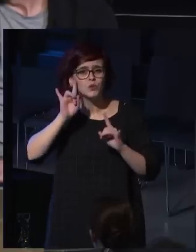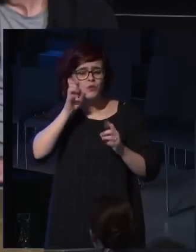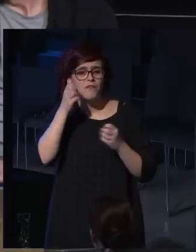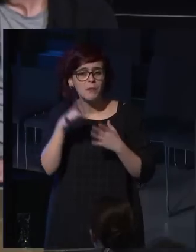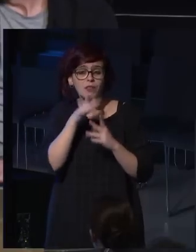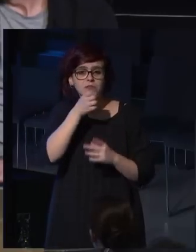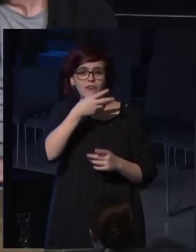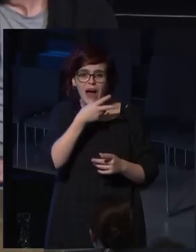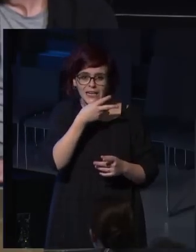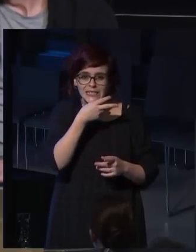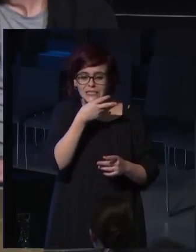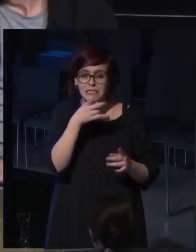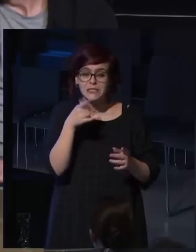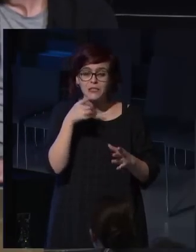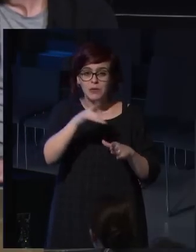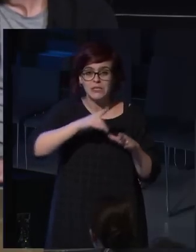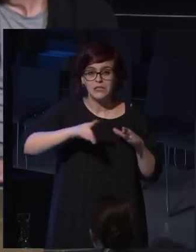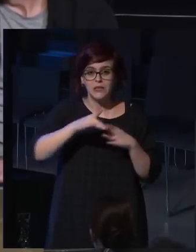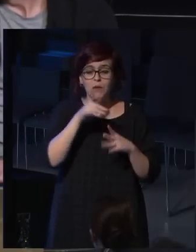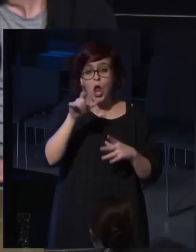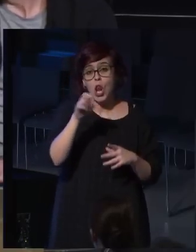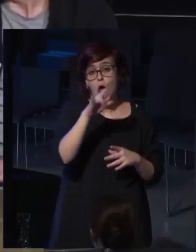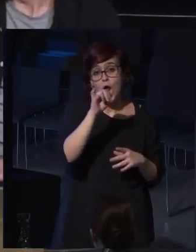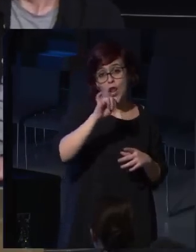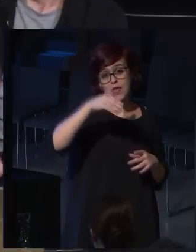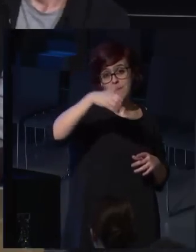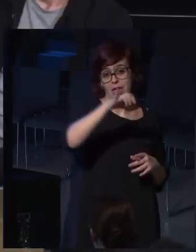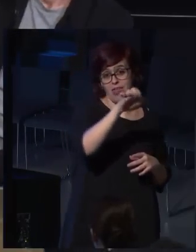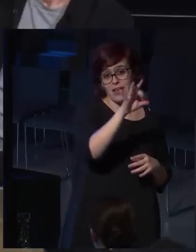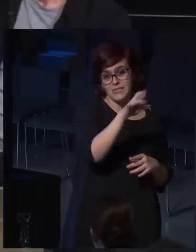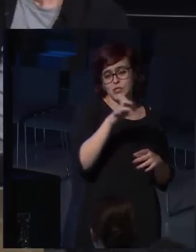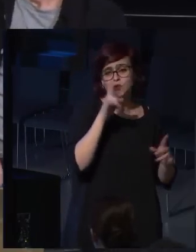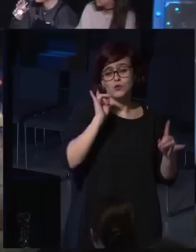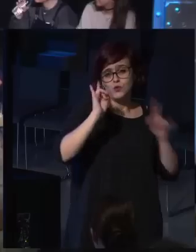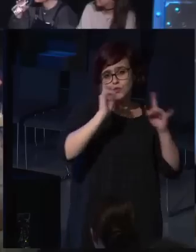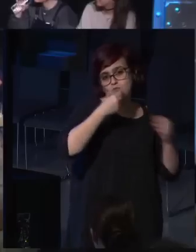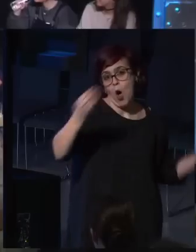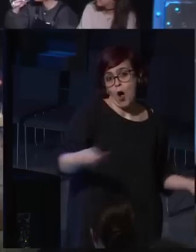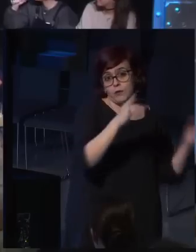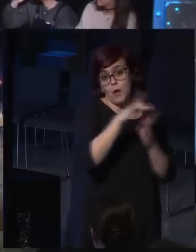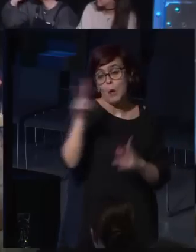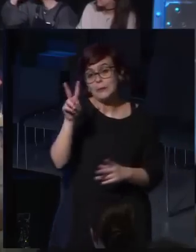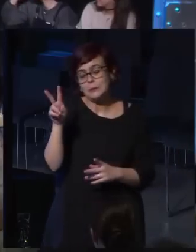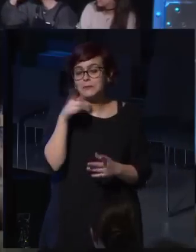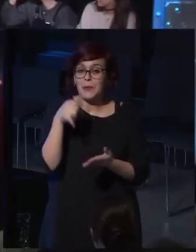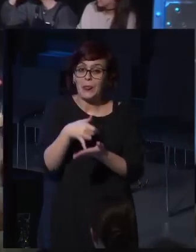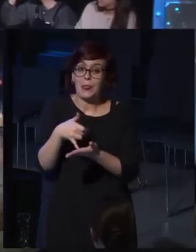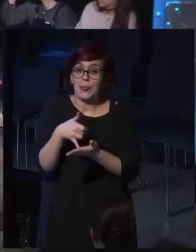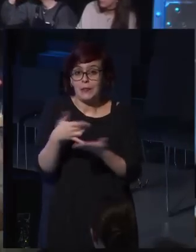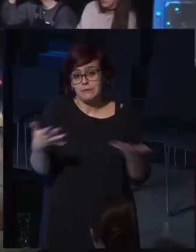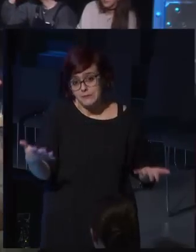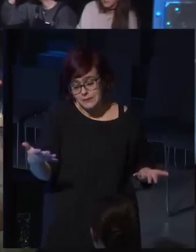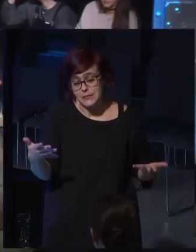los bares y el disco de Lori Meyer sonaba con más potencia que el de los Vetusta, ¿no? Pero bueno, yo creo que